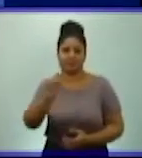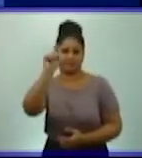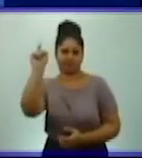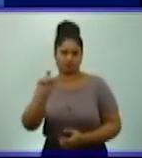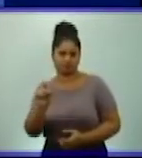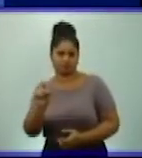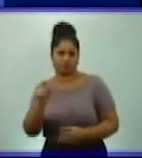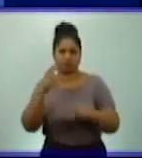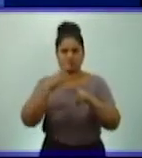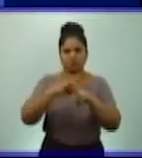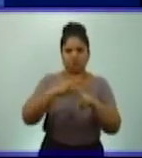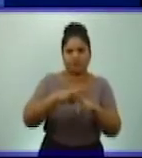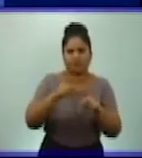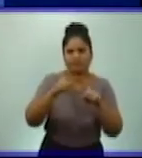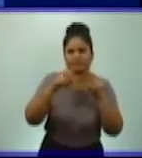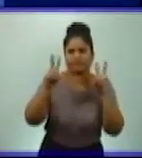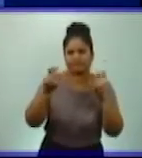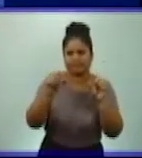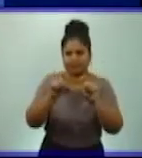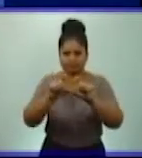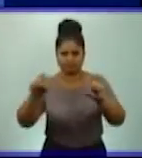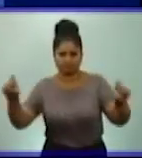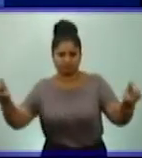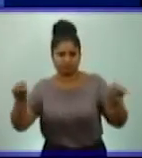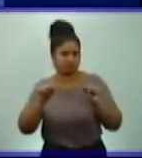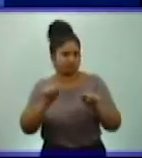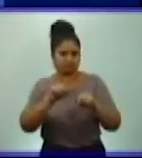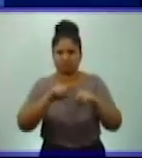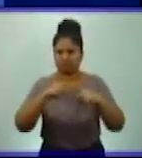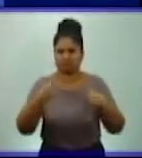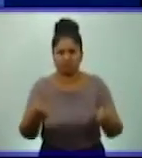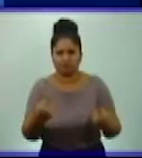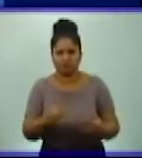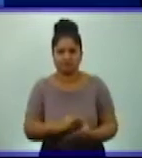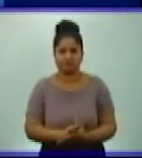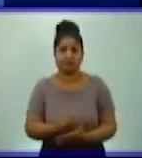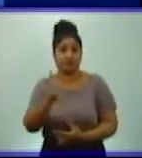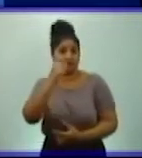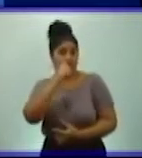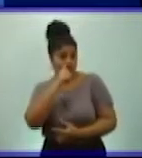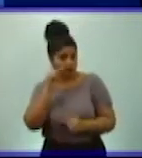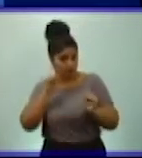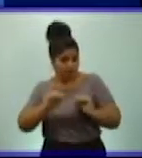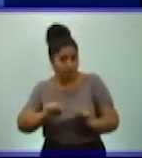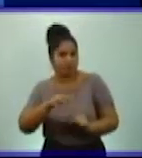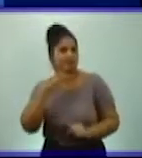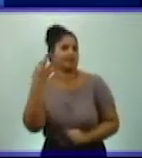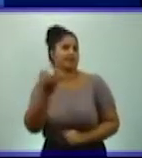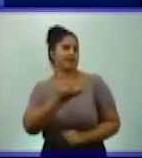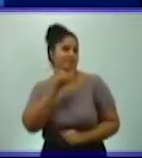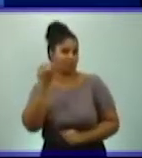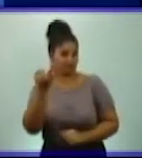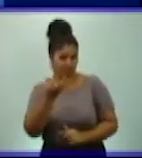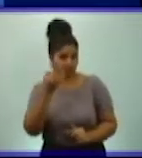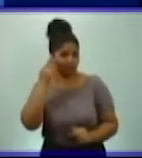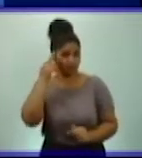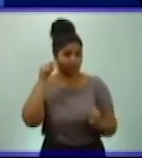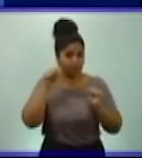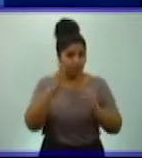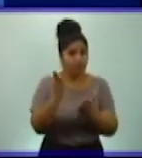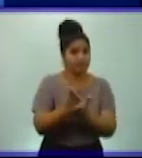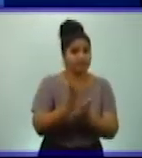así? Esta pregunta le vamos a dar respuesta al final de la emisión de hoy, que va a tener la duración de 1